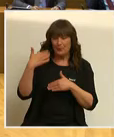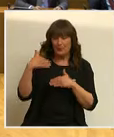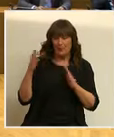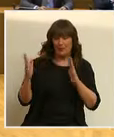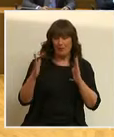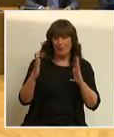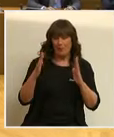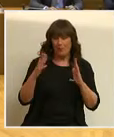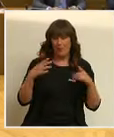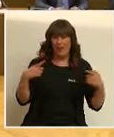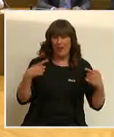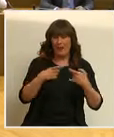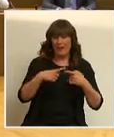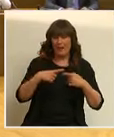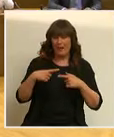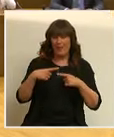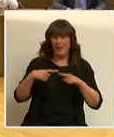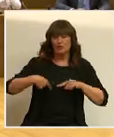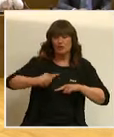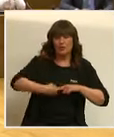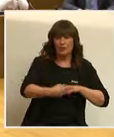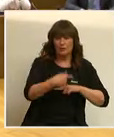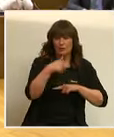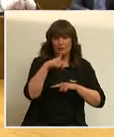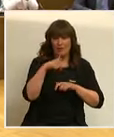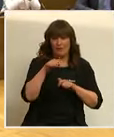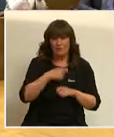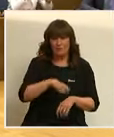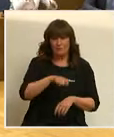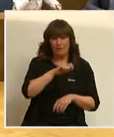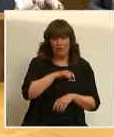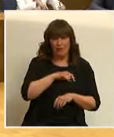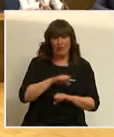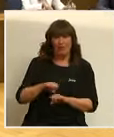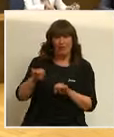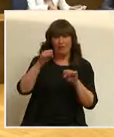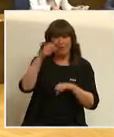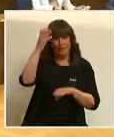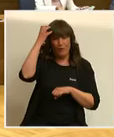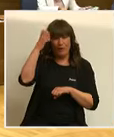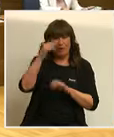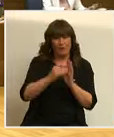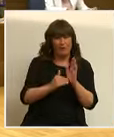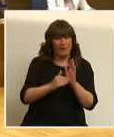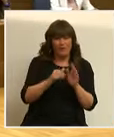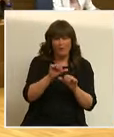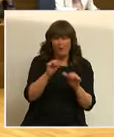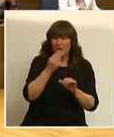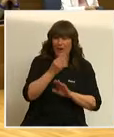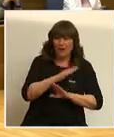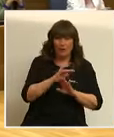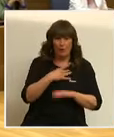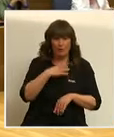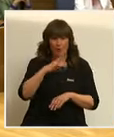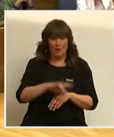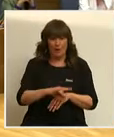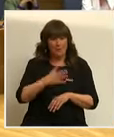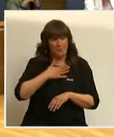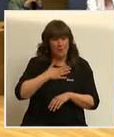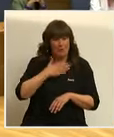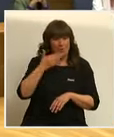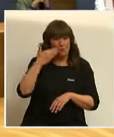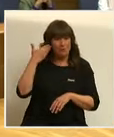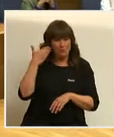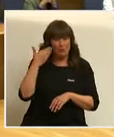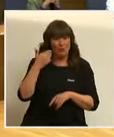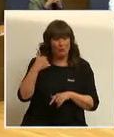la Guerra de Sucesión Española defendiendo al Reino de Valencia del mejor modo que pudieron. Para mí es un honor recibirles